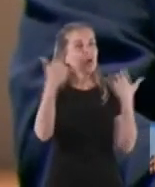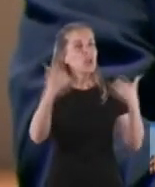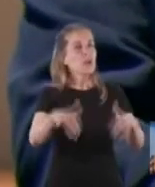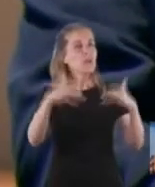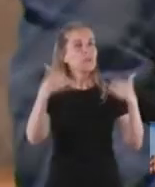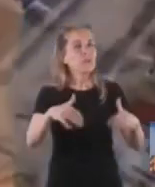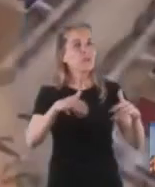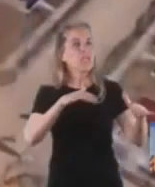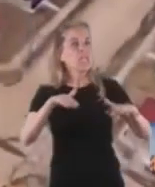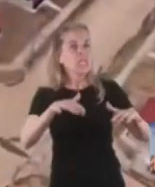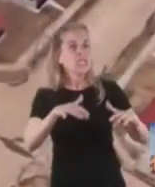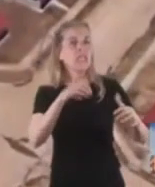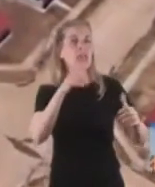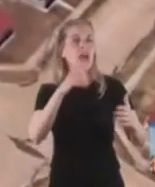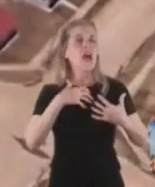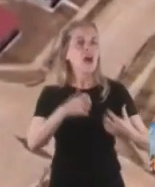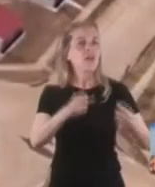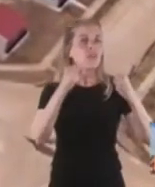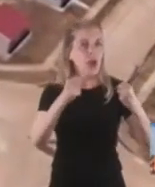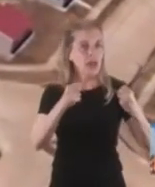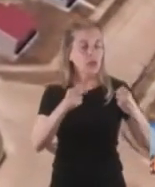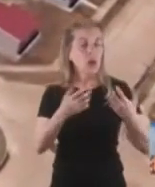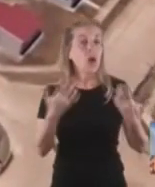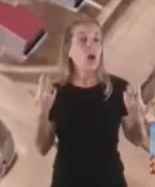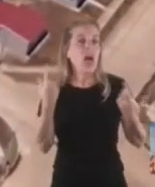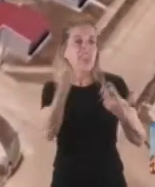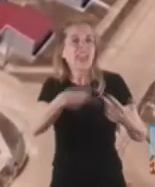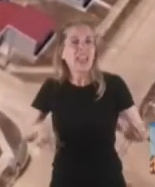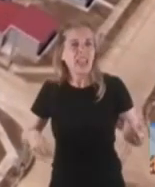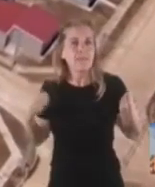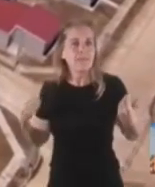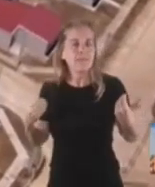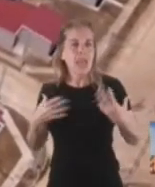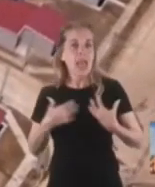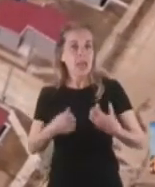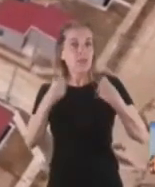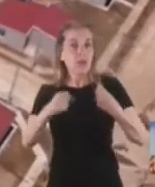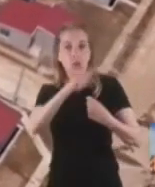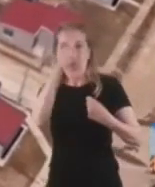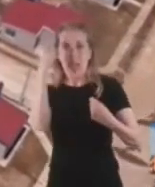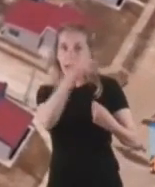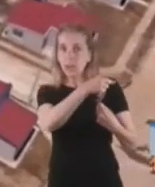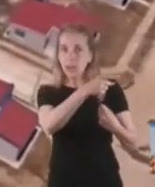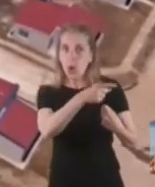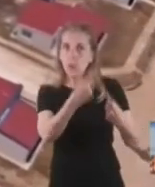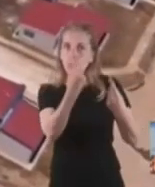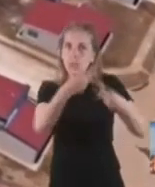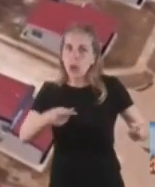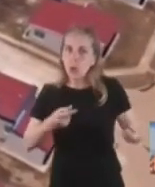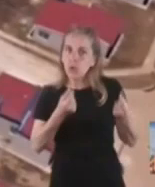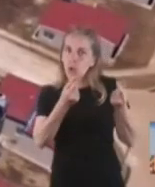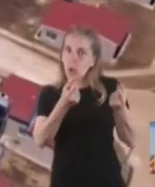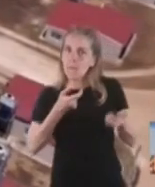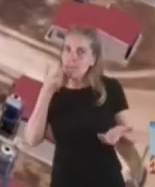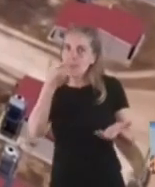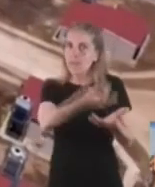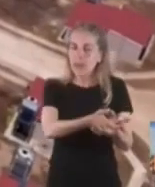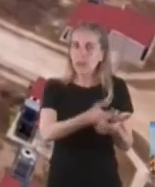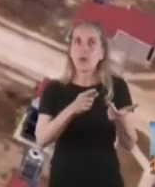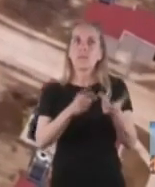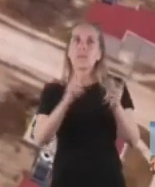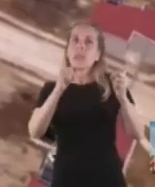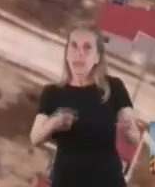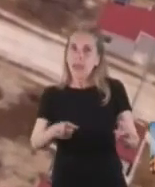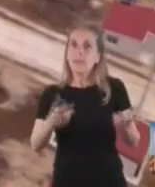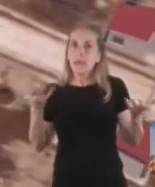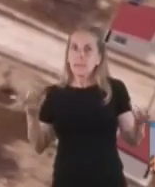¿eh? Hay una historia de esfuerzos. Está el esfuerzo de la nación comprometiendo recursos para que esto se haga. Está el